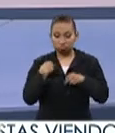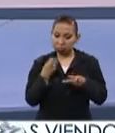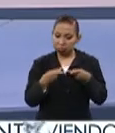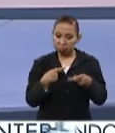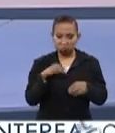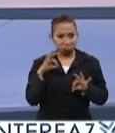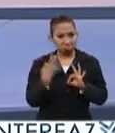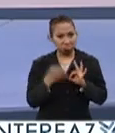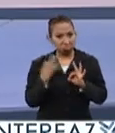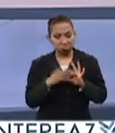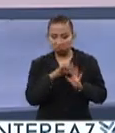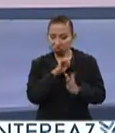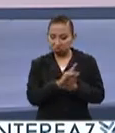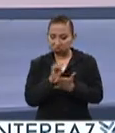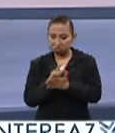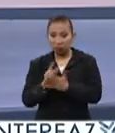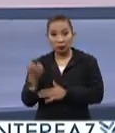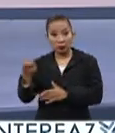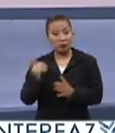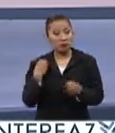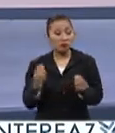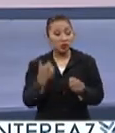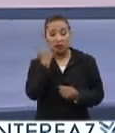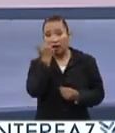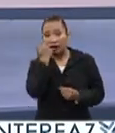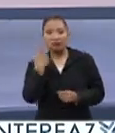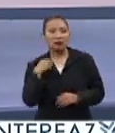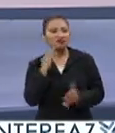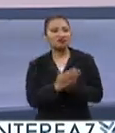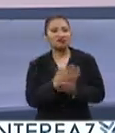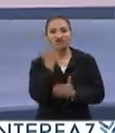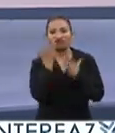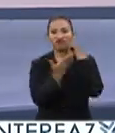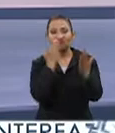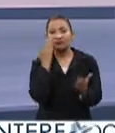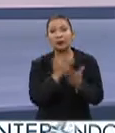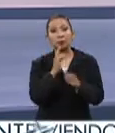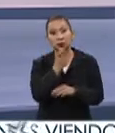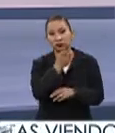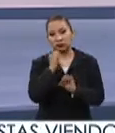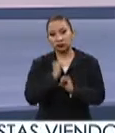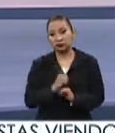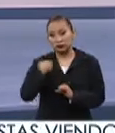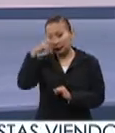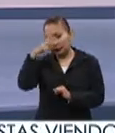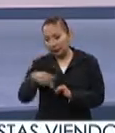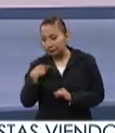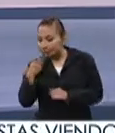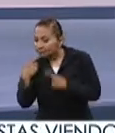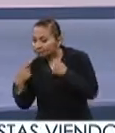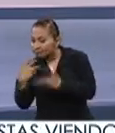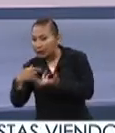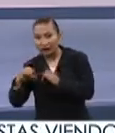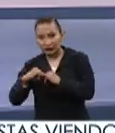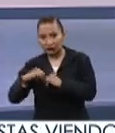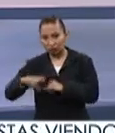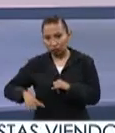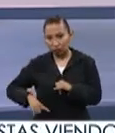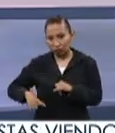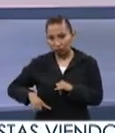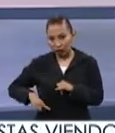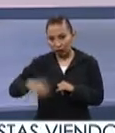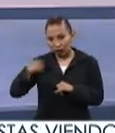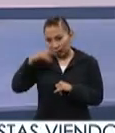muy puntuales y por esto miles de estudiantes han visto interrumpidos sus estudios, por lo que las autoridades mexicanas e instituciones educativas